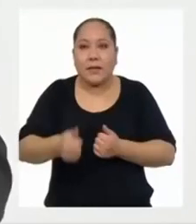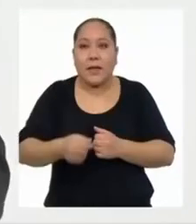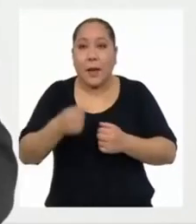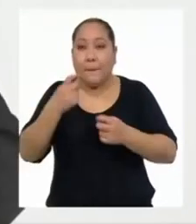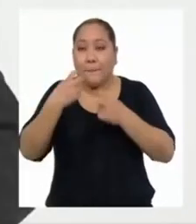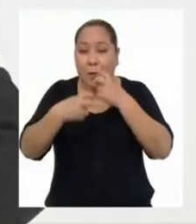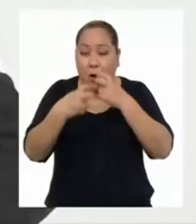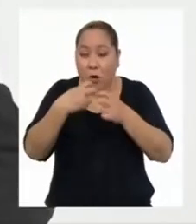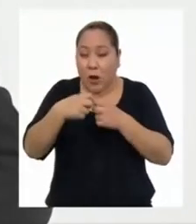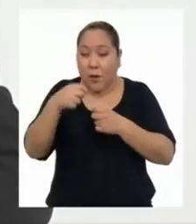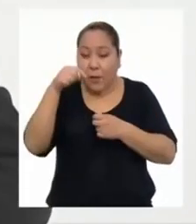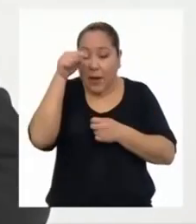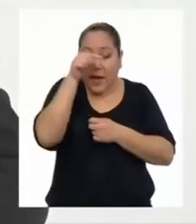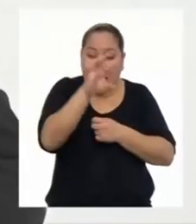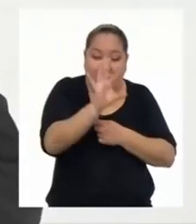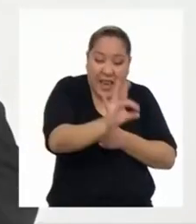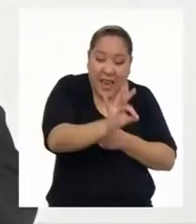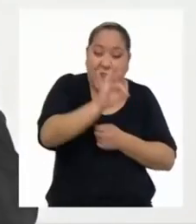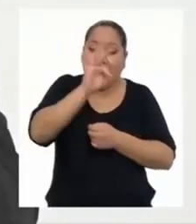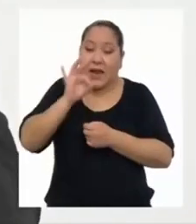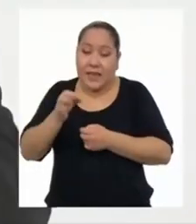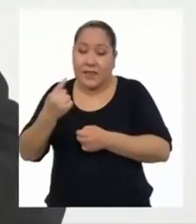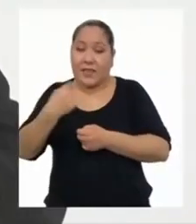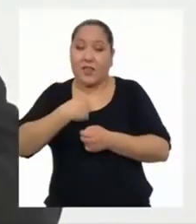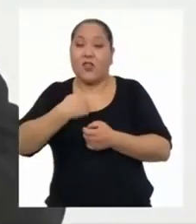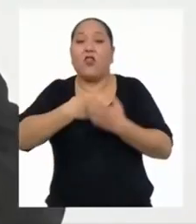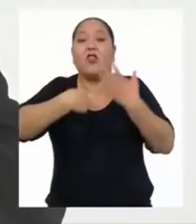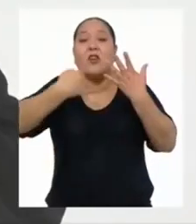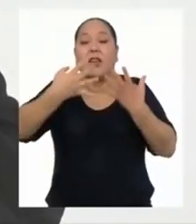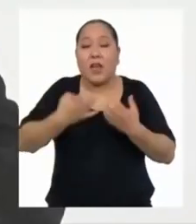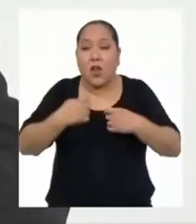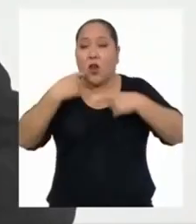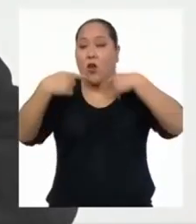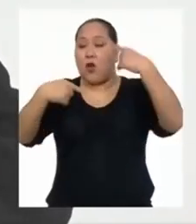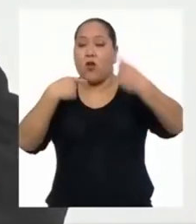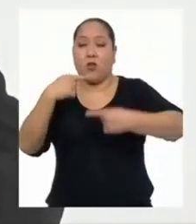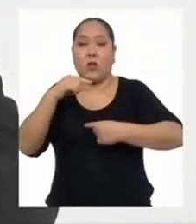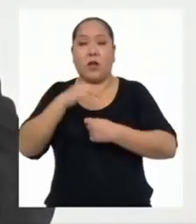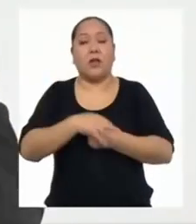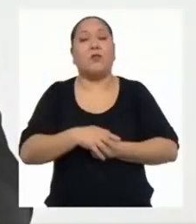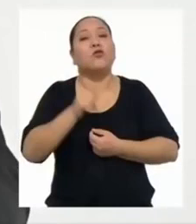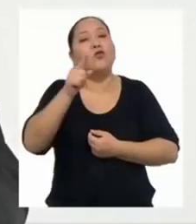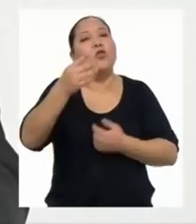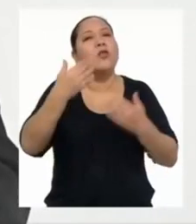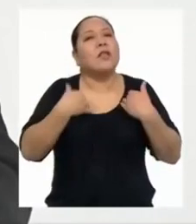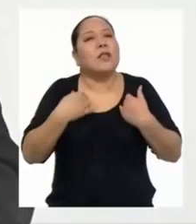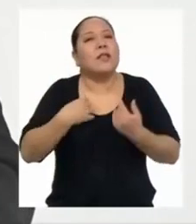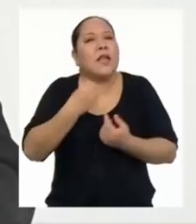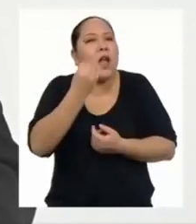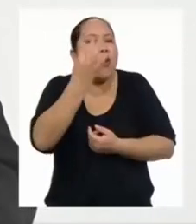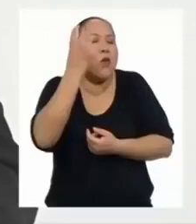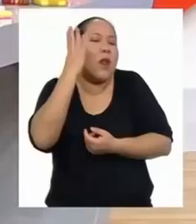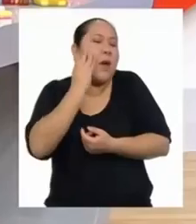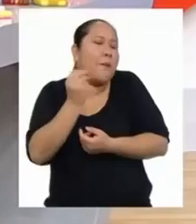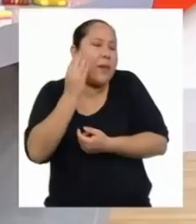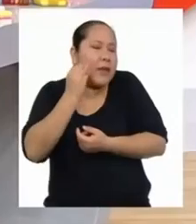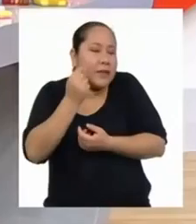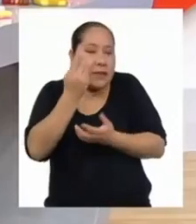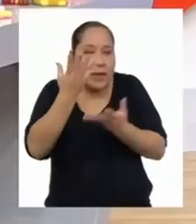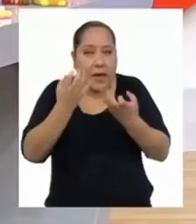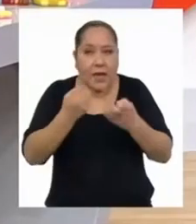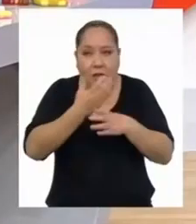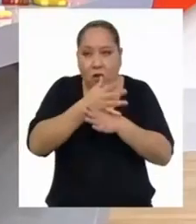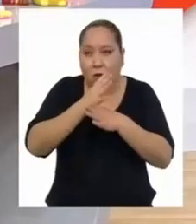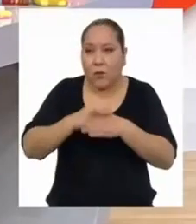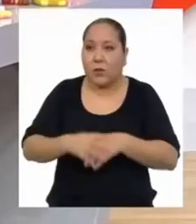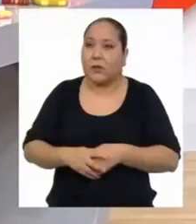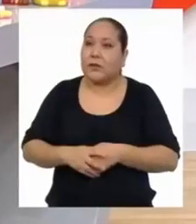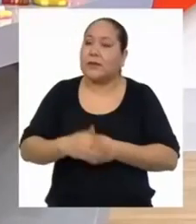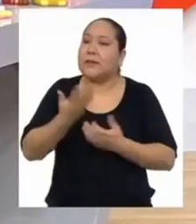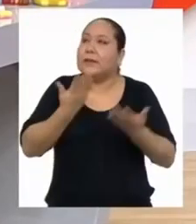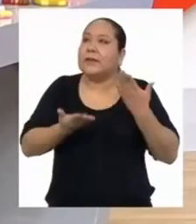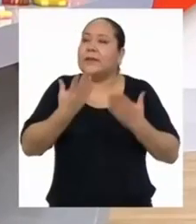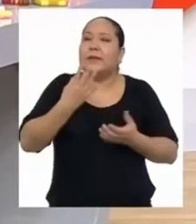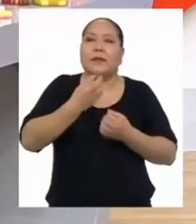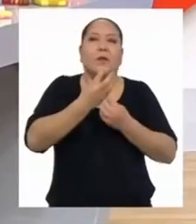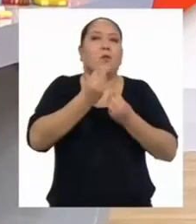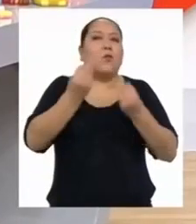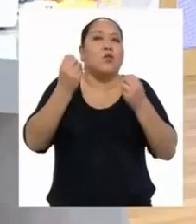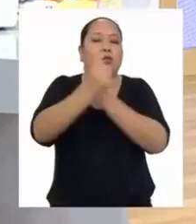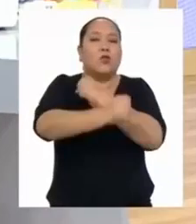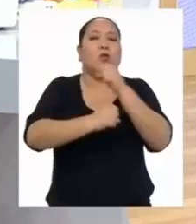que querramos contar. ¿Tienes alguna experiencia que nos puedas compartir? Tal vez de hace varios